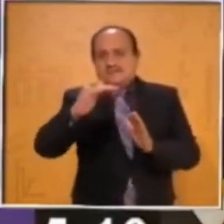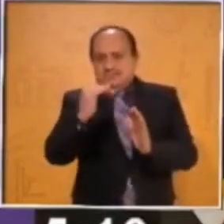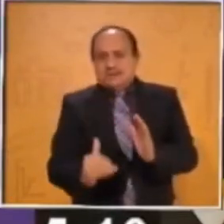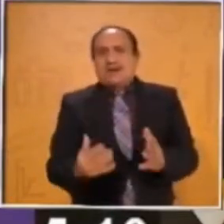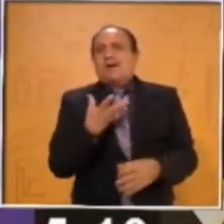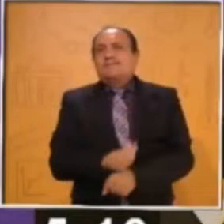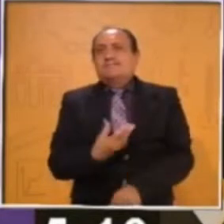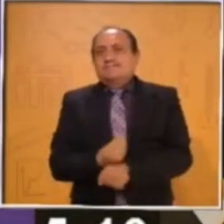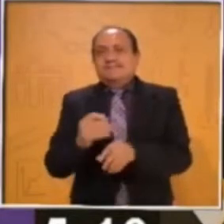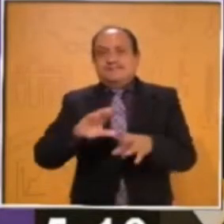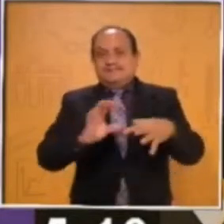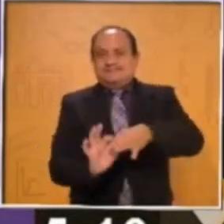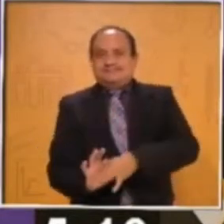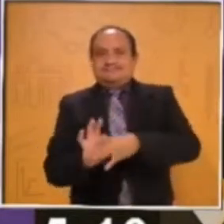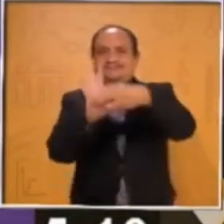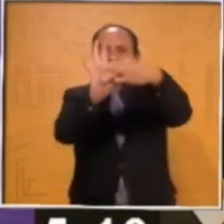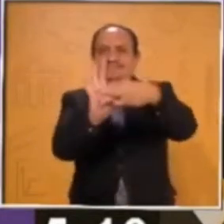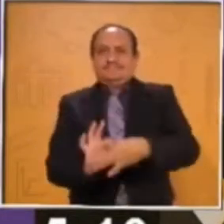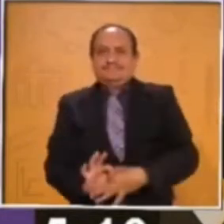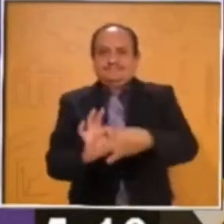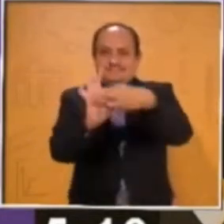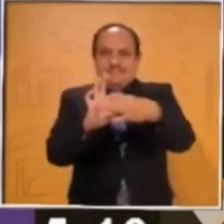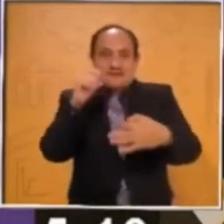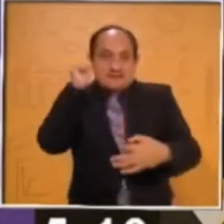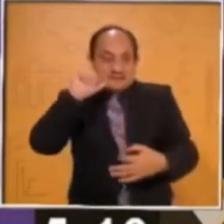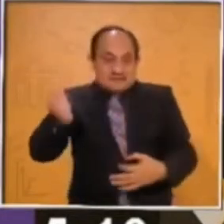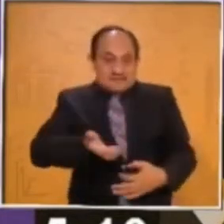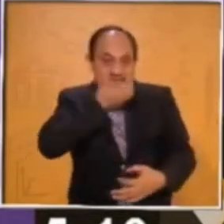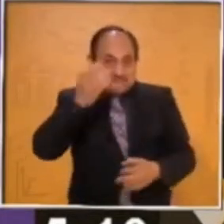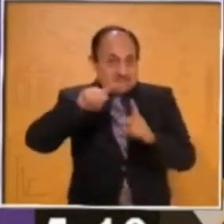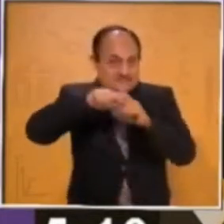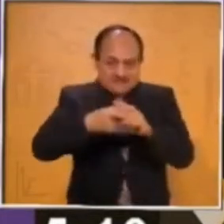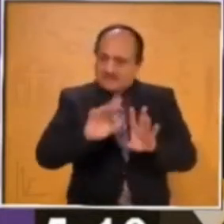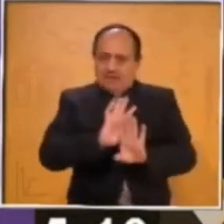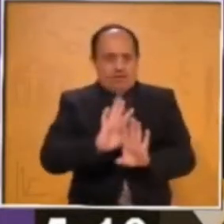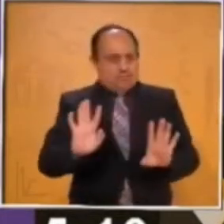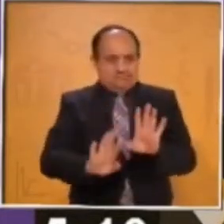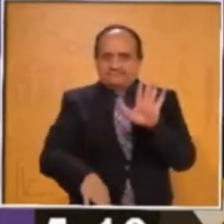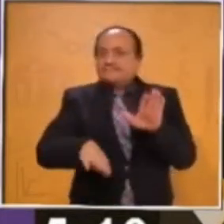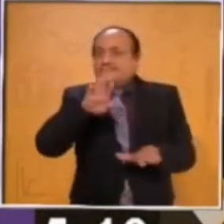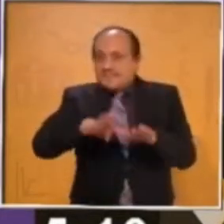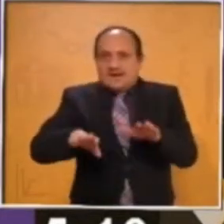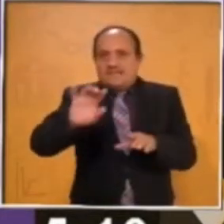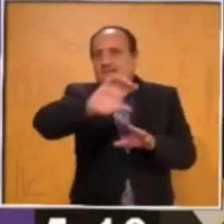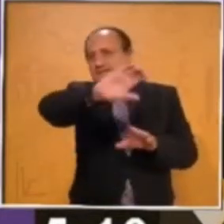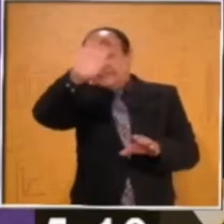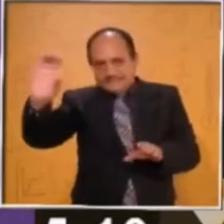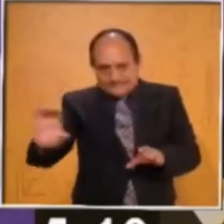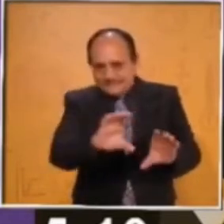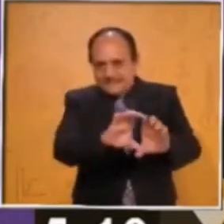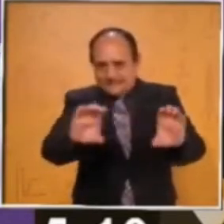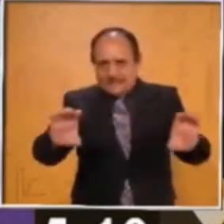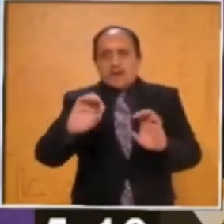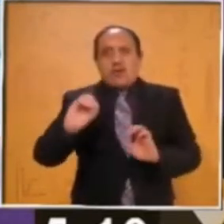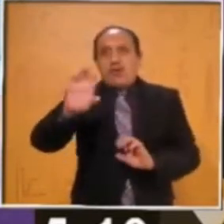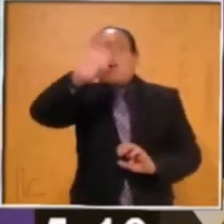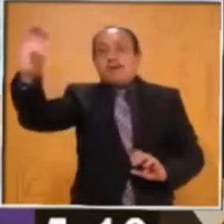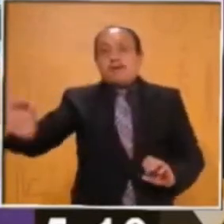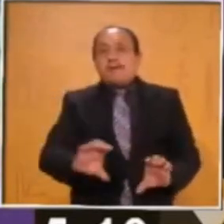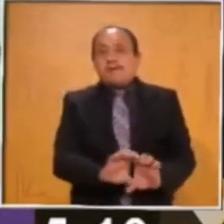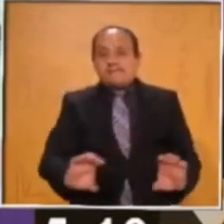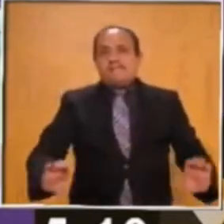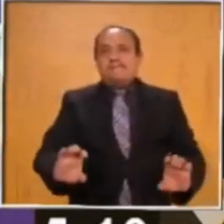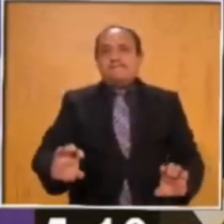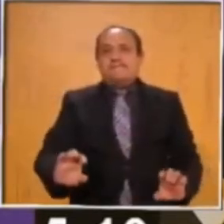todos mezclados, ¿sí? Entonces, no siempre, ahora sí, el inicio va al principio, puede ir en otras partes de la historia,